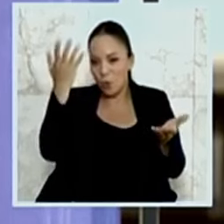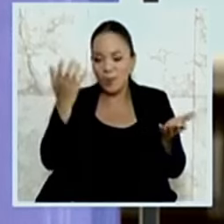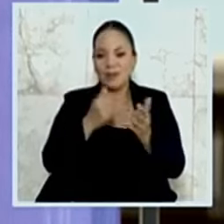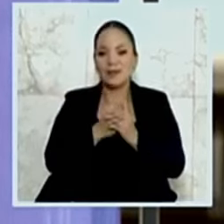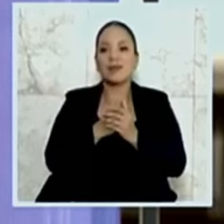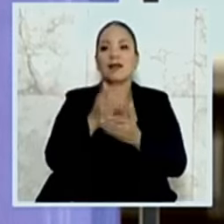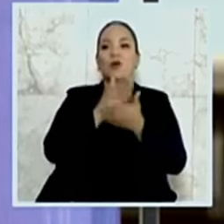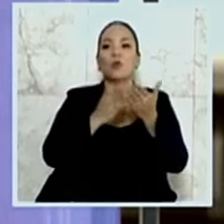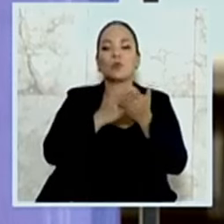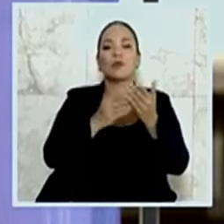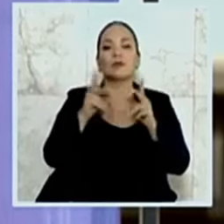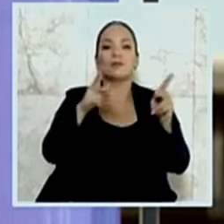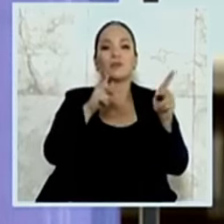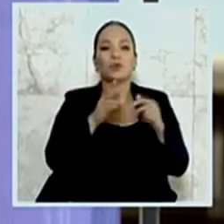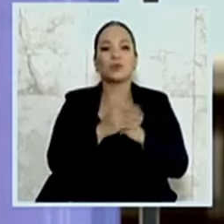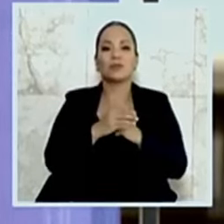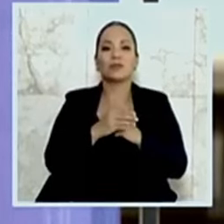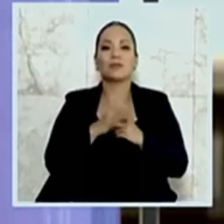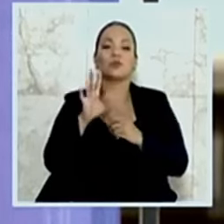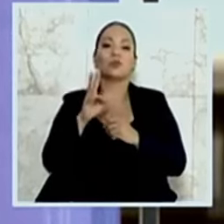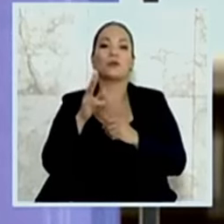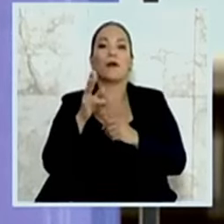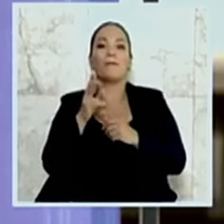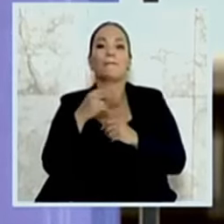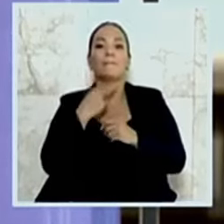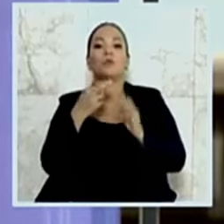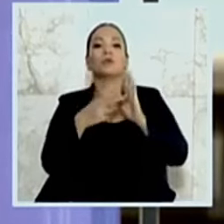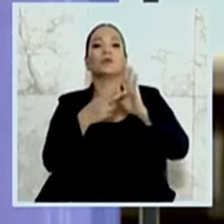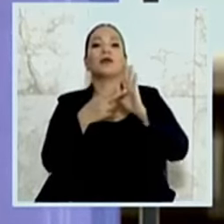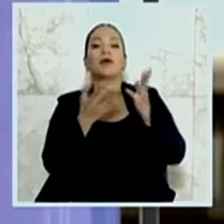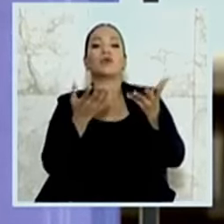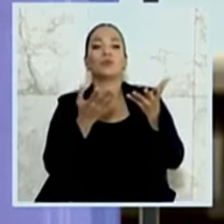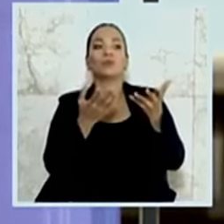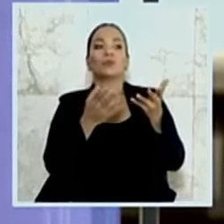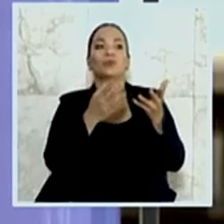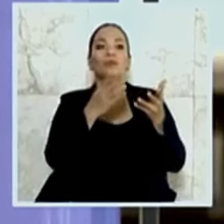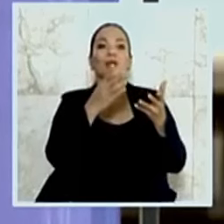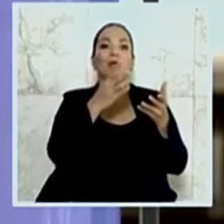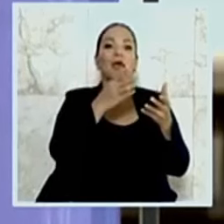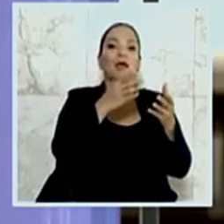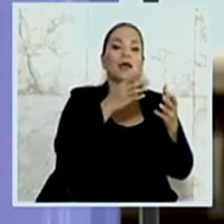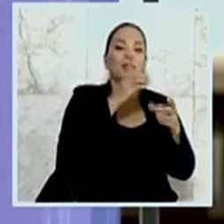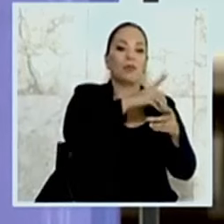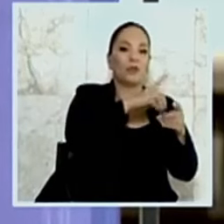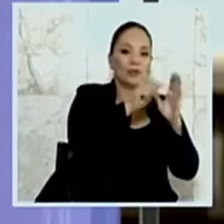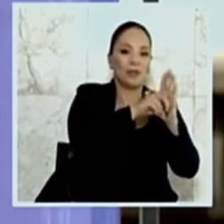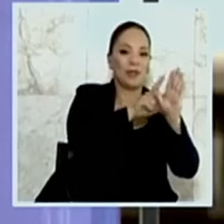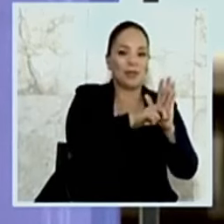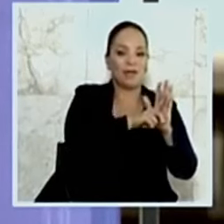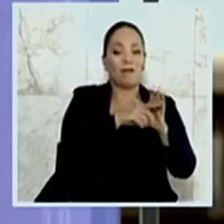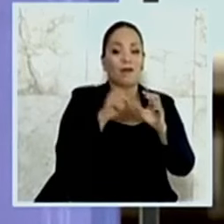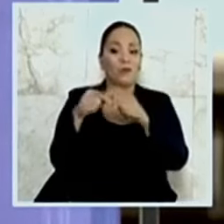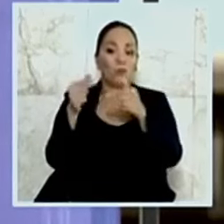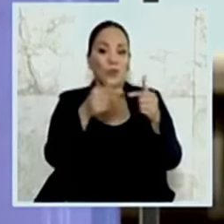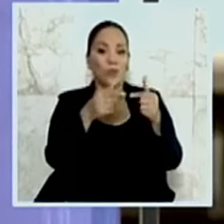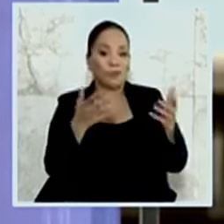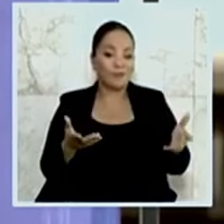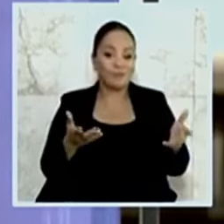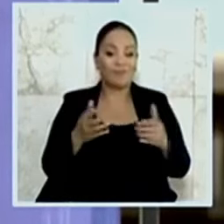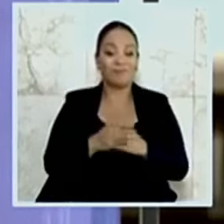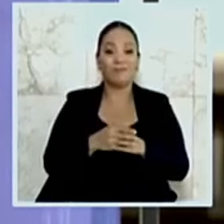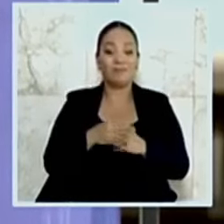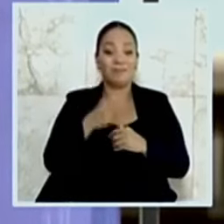que quieren que se siga consumiendo eso por razones obvias, y algunos de